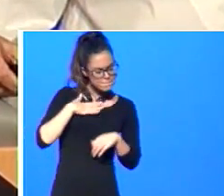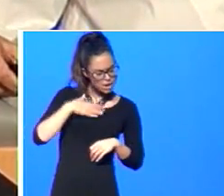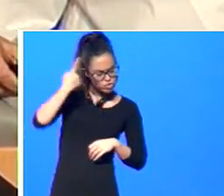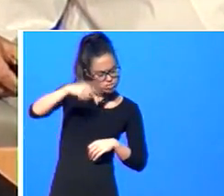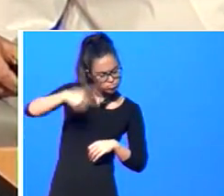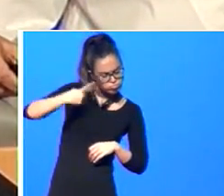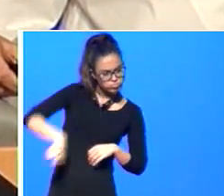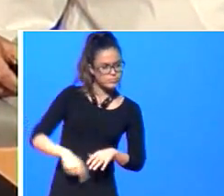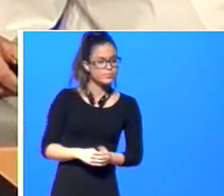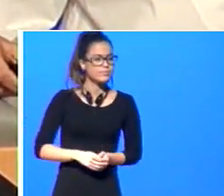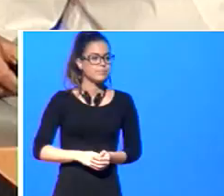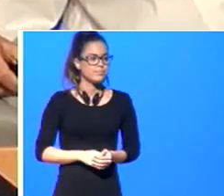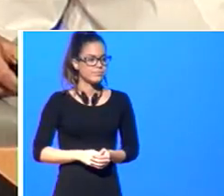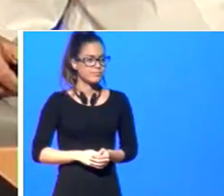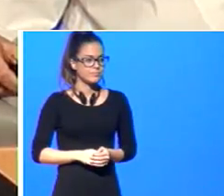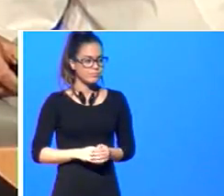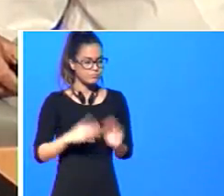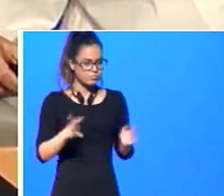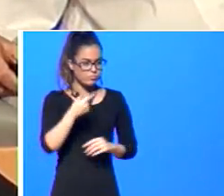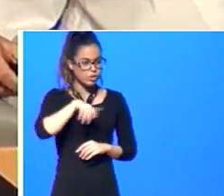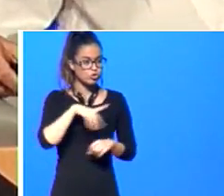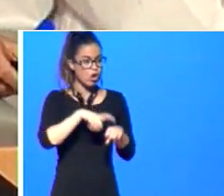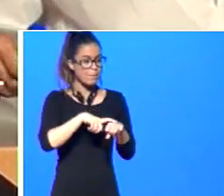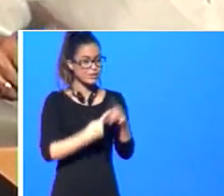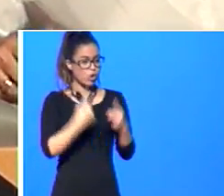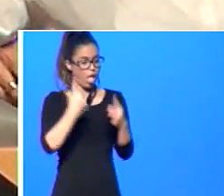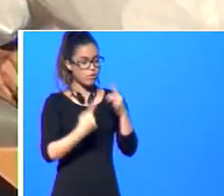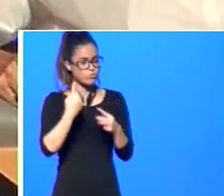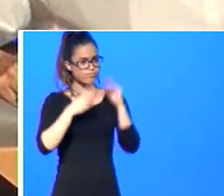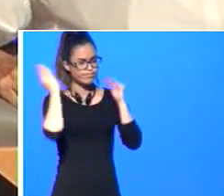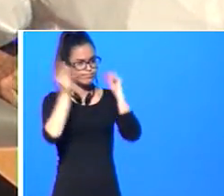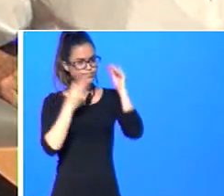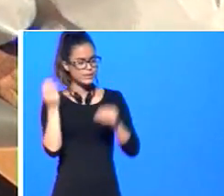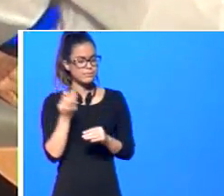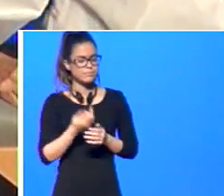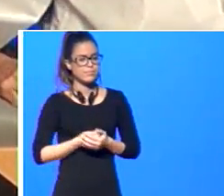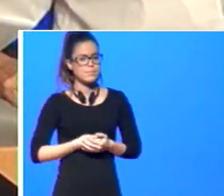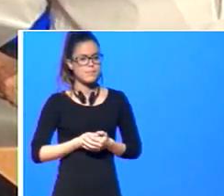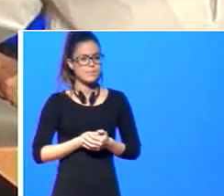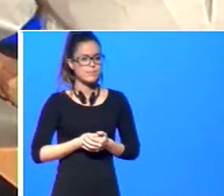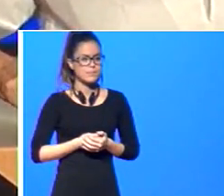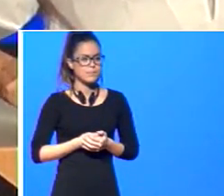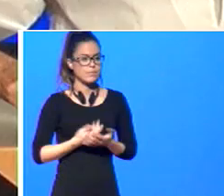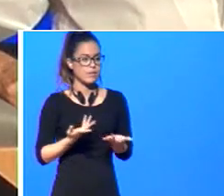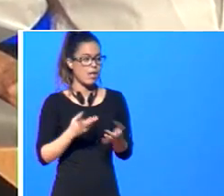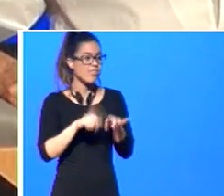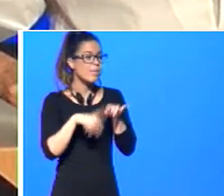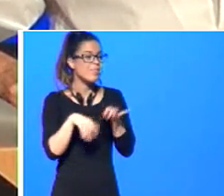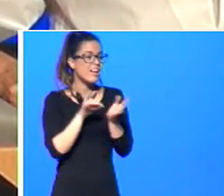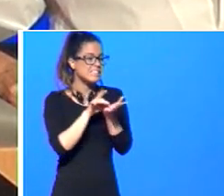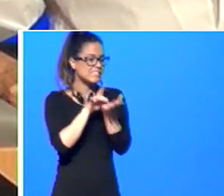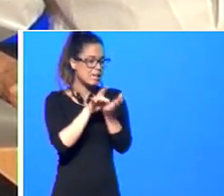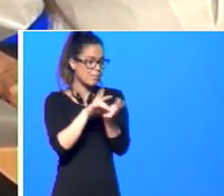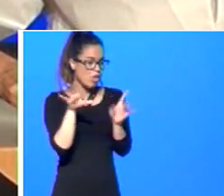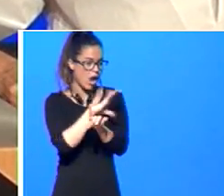pensar en algunos aspectos teniendo en cuenta el servicio a la comunidad.